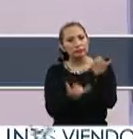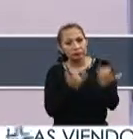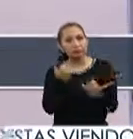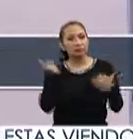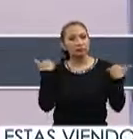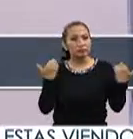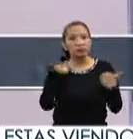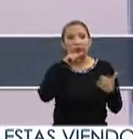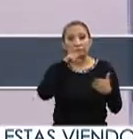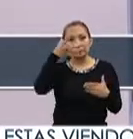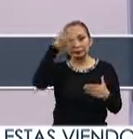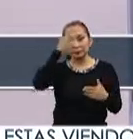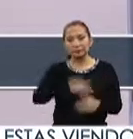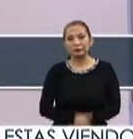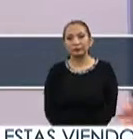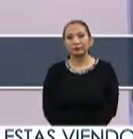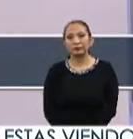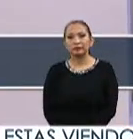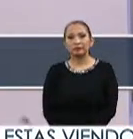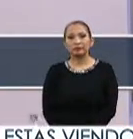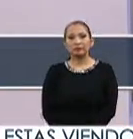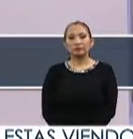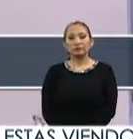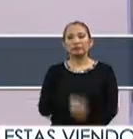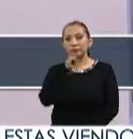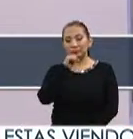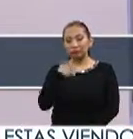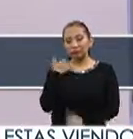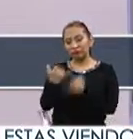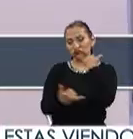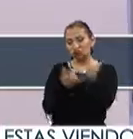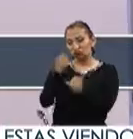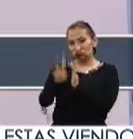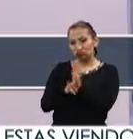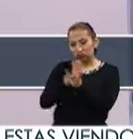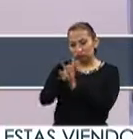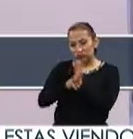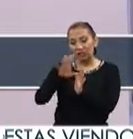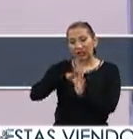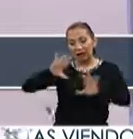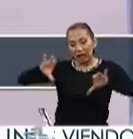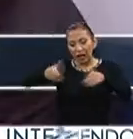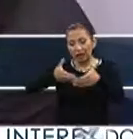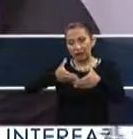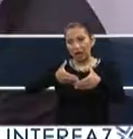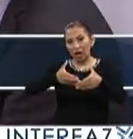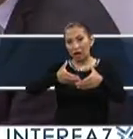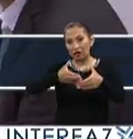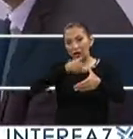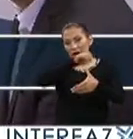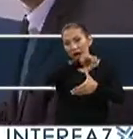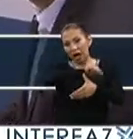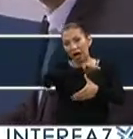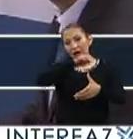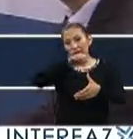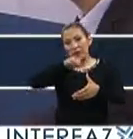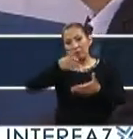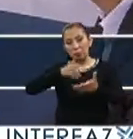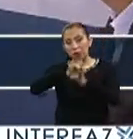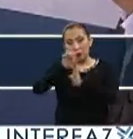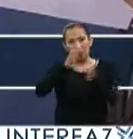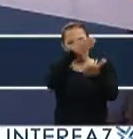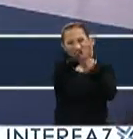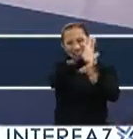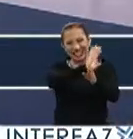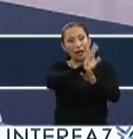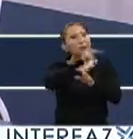y se diviertan y también aprendan. Y bueno, también en los videojuegos existe clasificación, ¿no? Claro, claro. Como, por ejemplo, cuando vamos